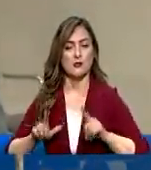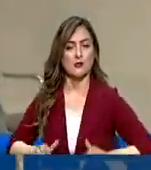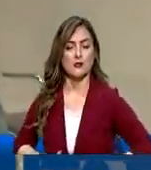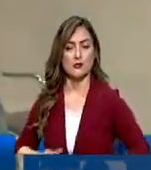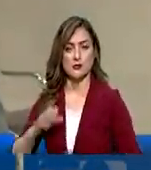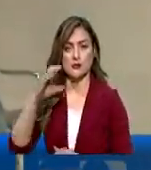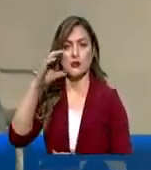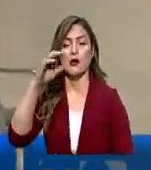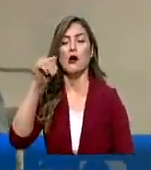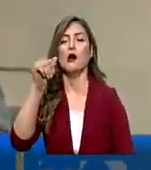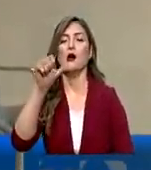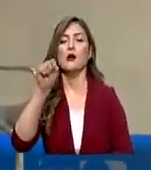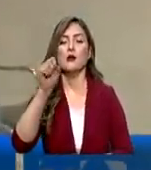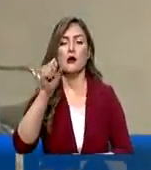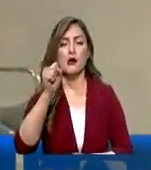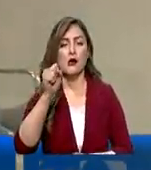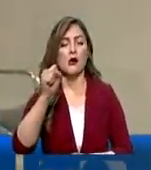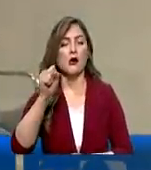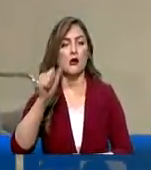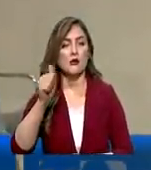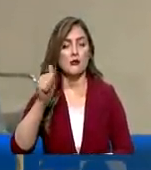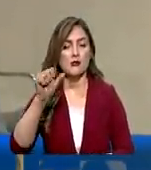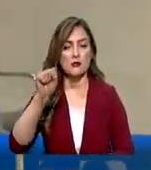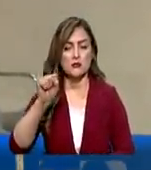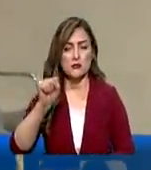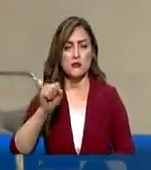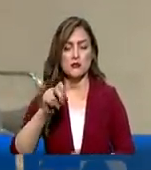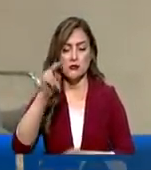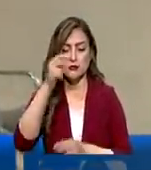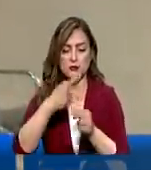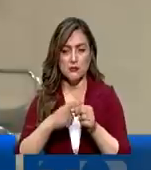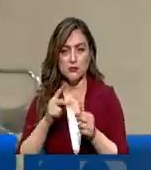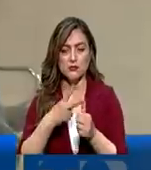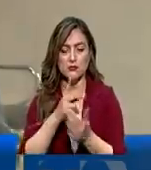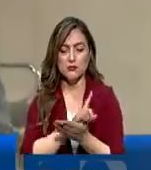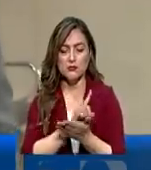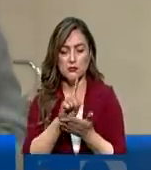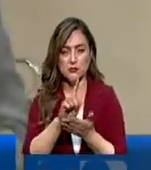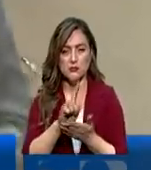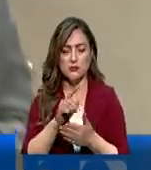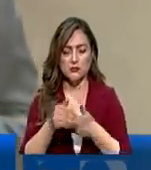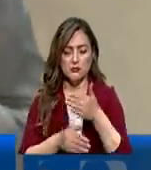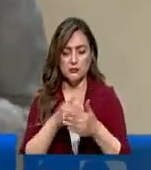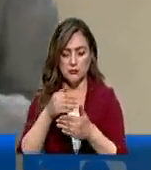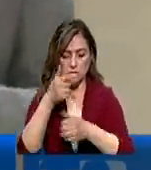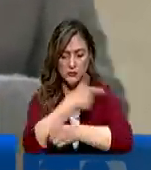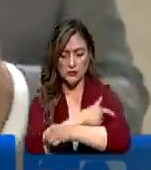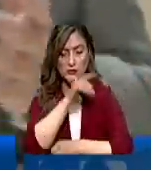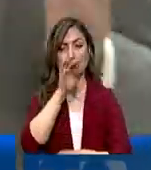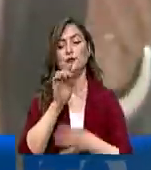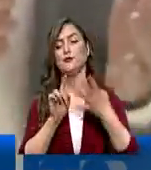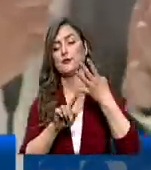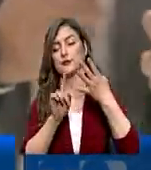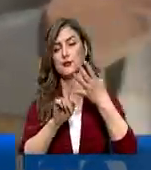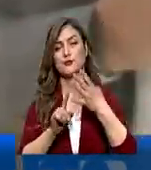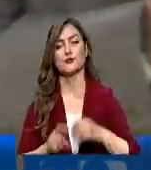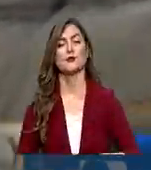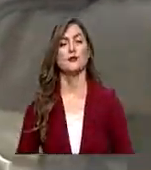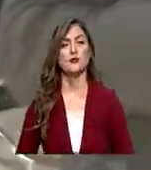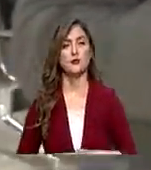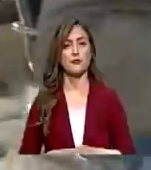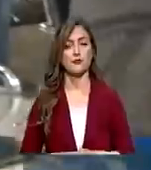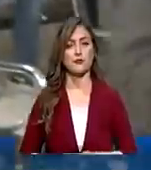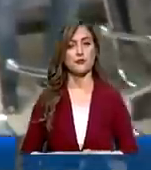Casas, aquí en el norte de Quito, donde se desarrolla la segunda semana de la cuarta fase del proceso de vacunación. Aquí la ciudadanía